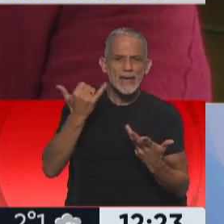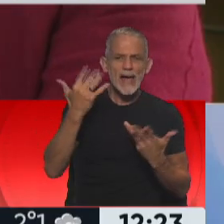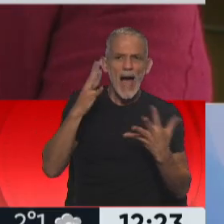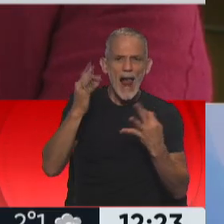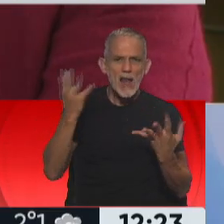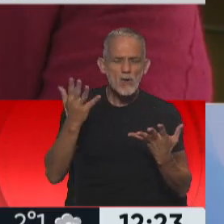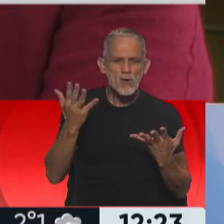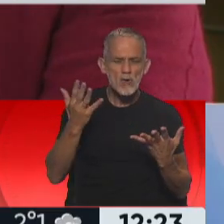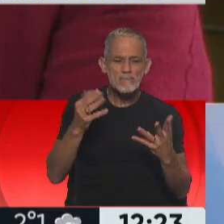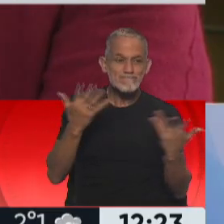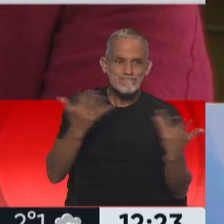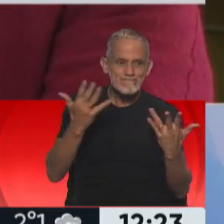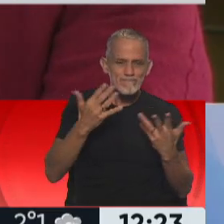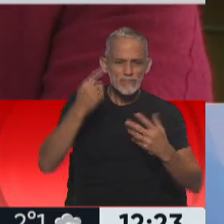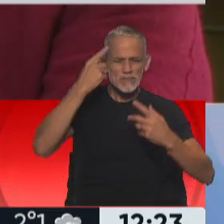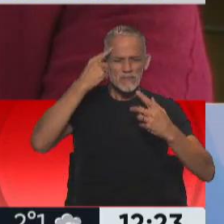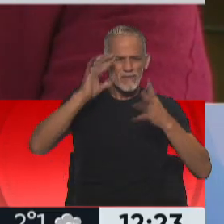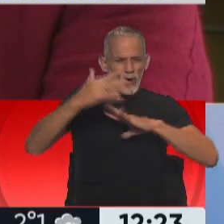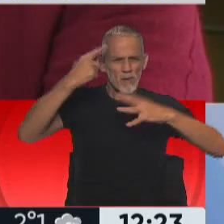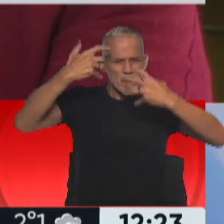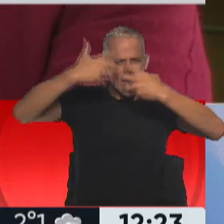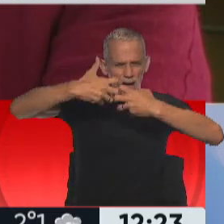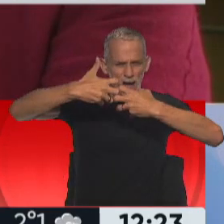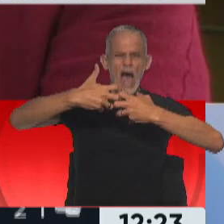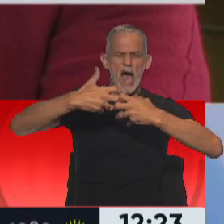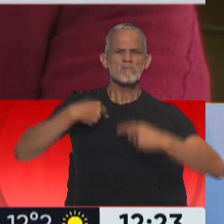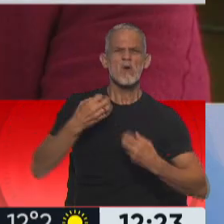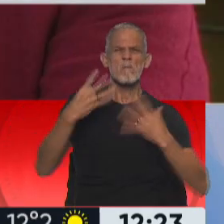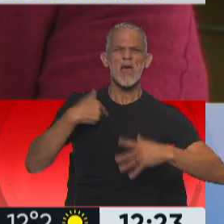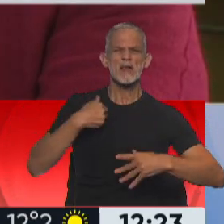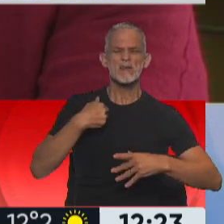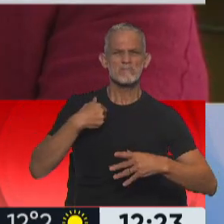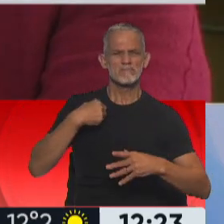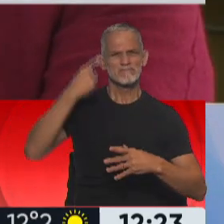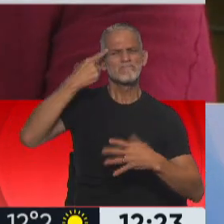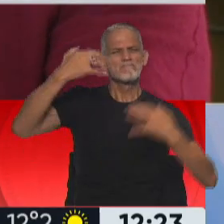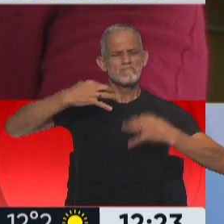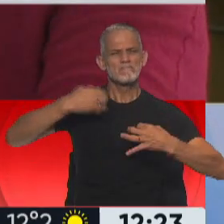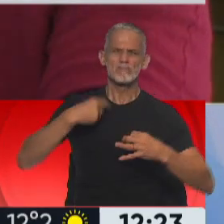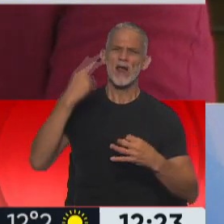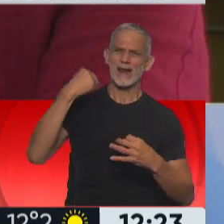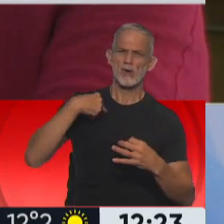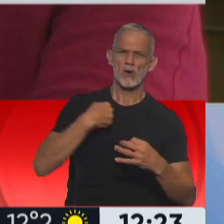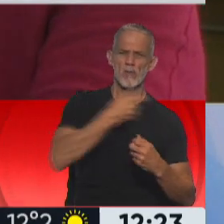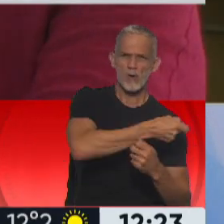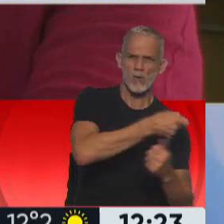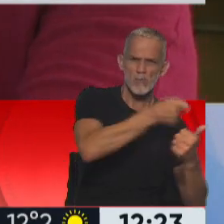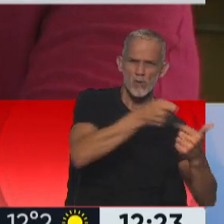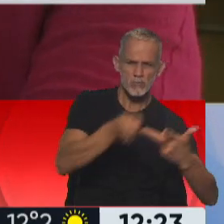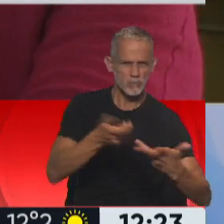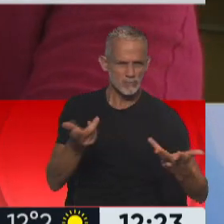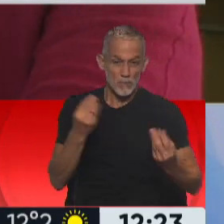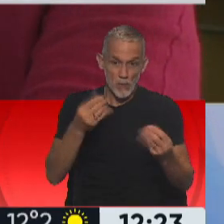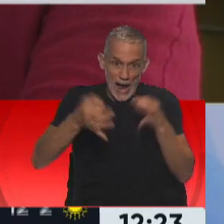fundamento que en su pseudo racionalización justifique su accionar. No sé si me explico. Bueno, pero para hacer todo